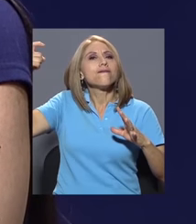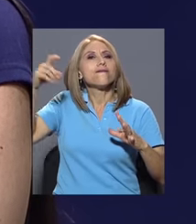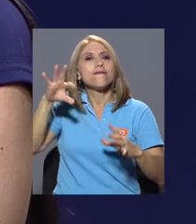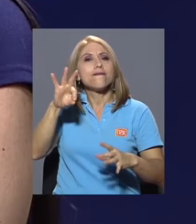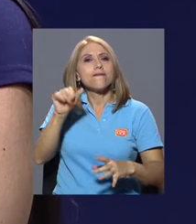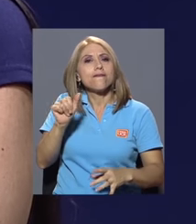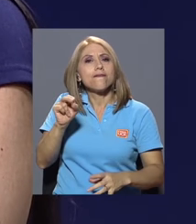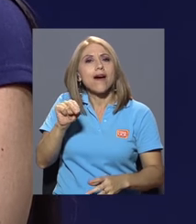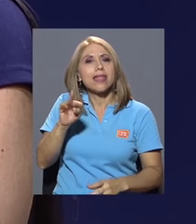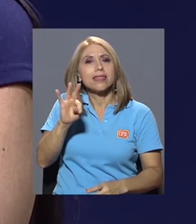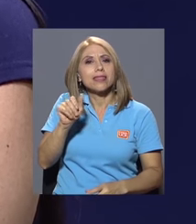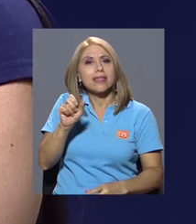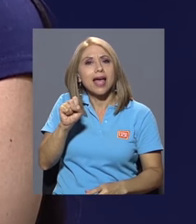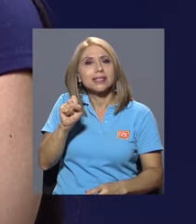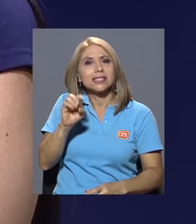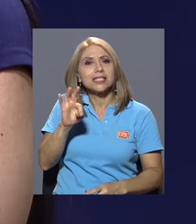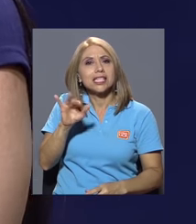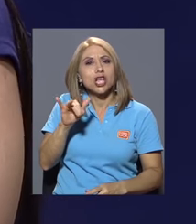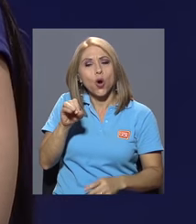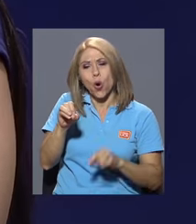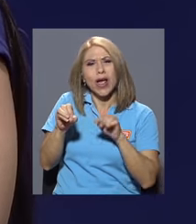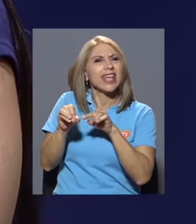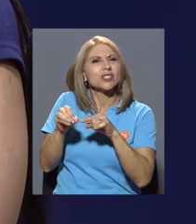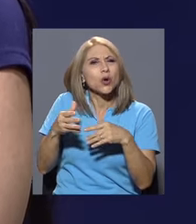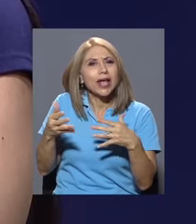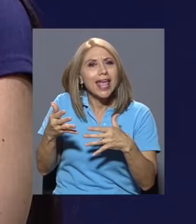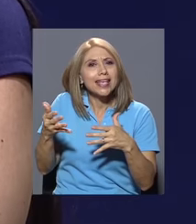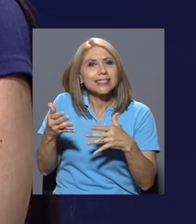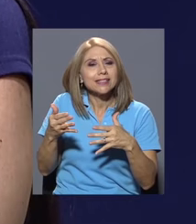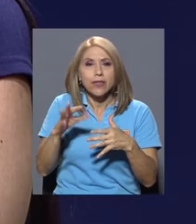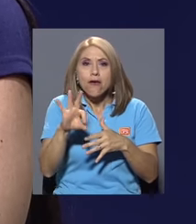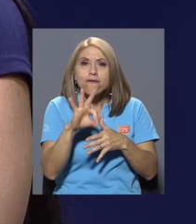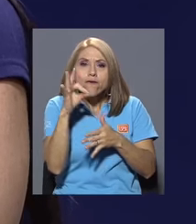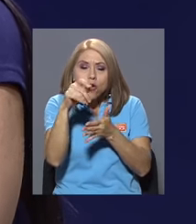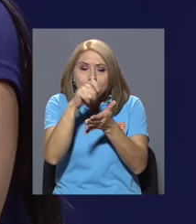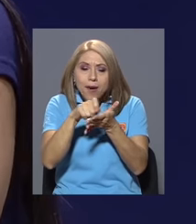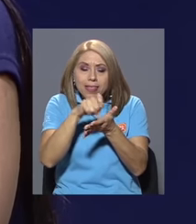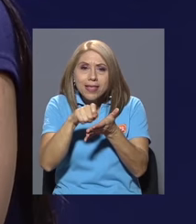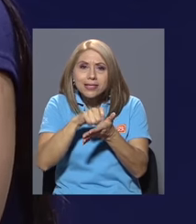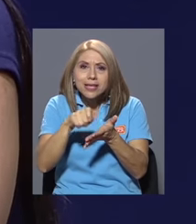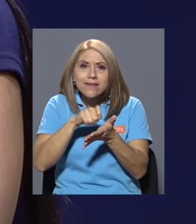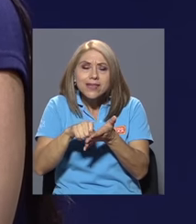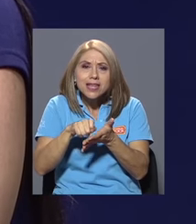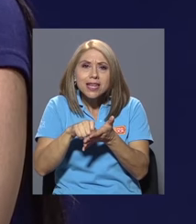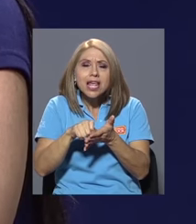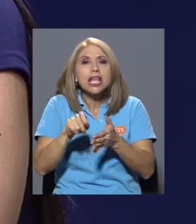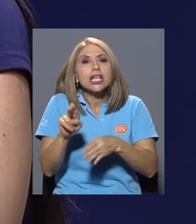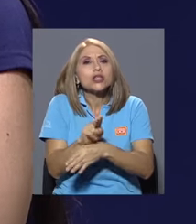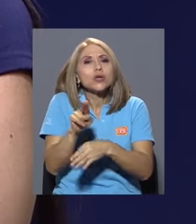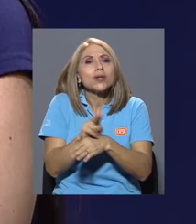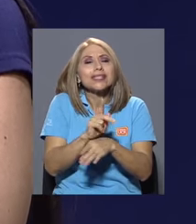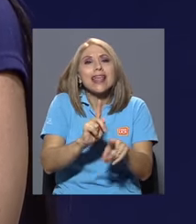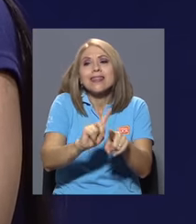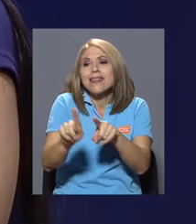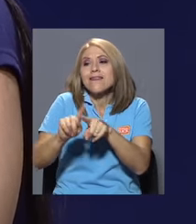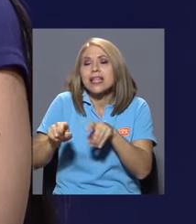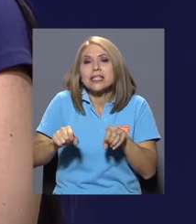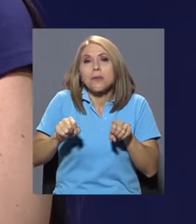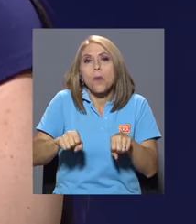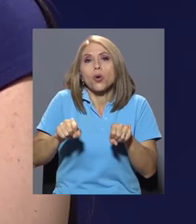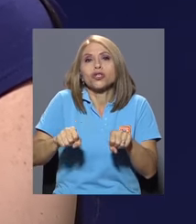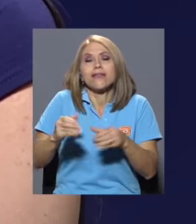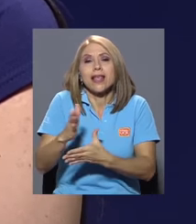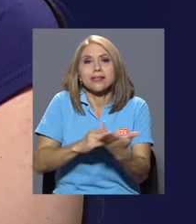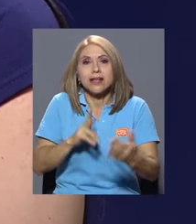normalmente es ese abordaje literario en el que se juega con diferentes posibilidades de lo real. O